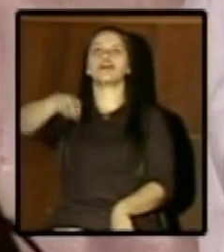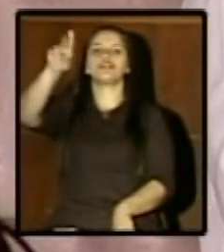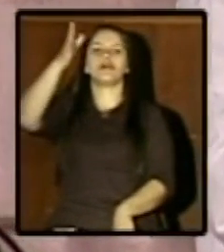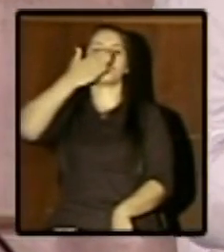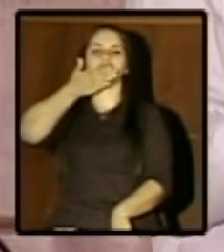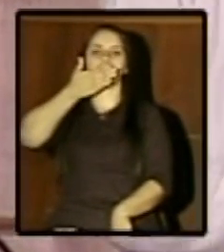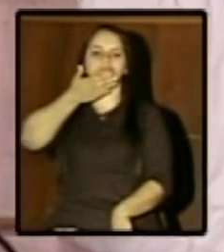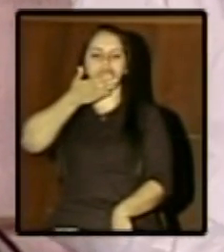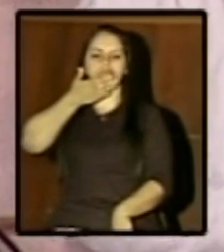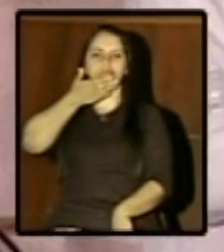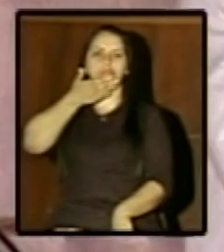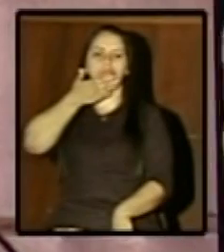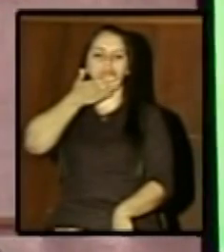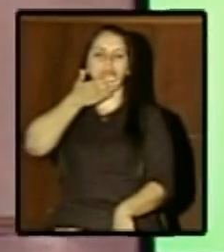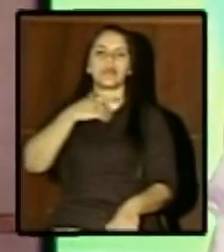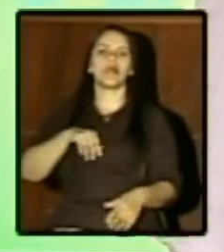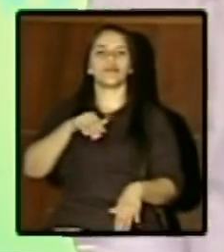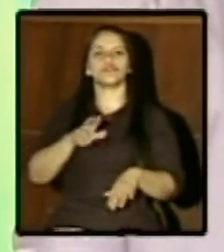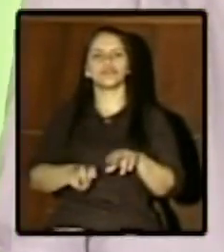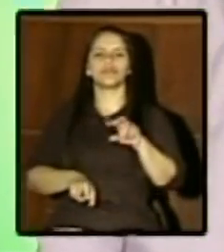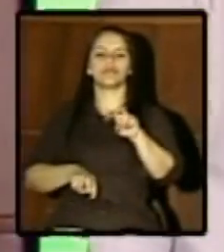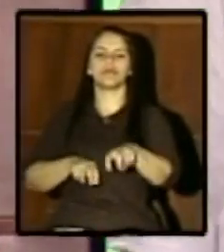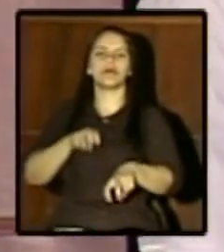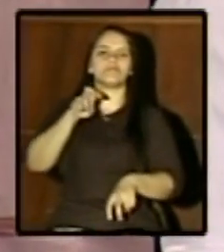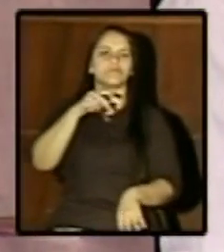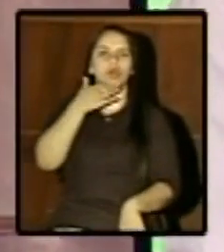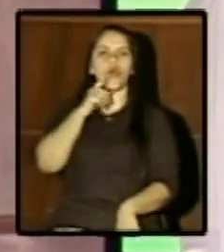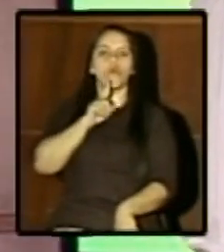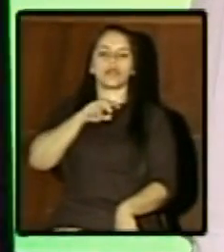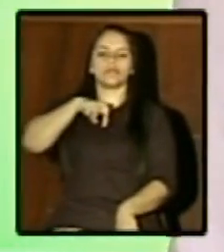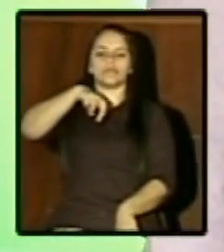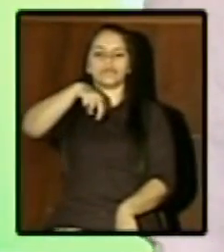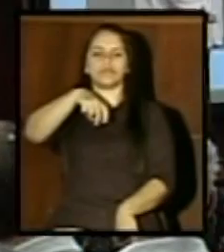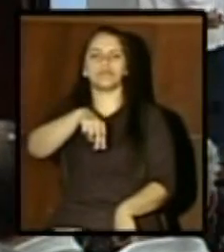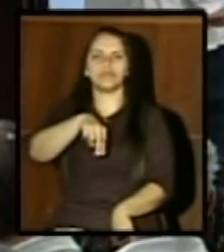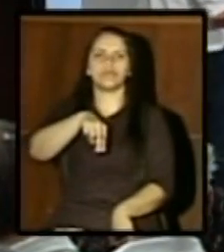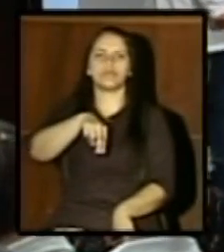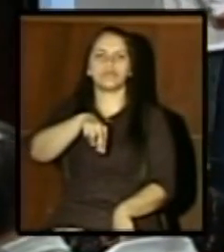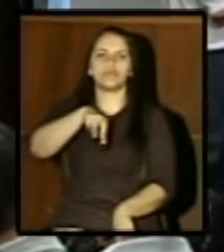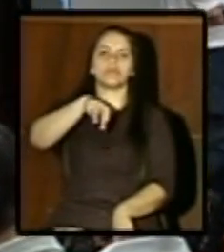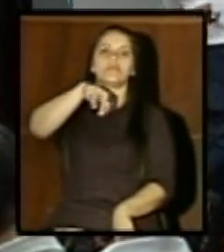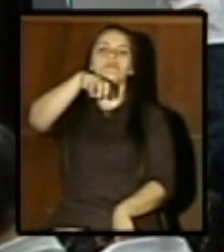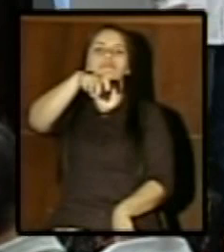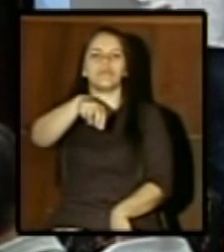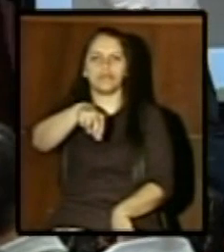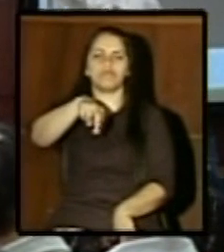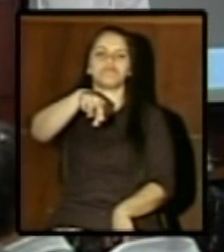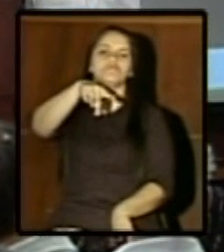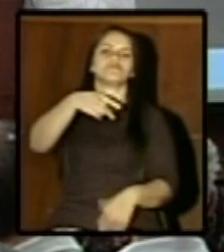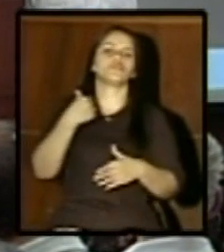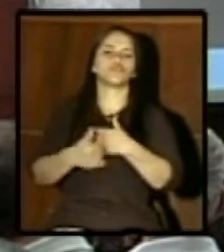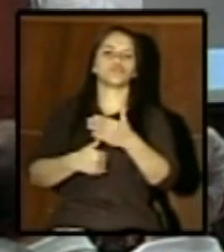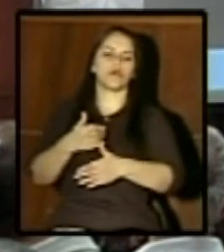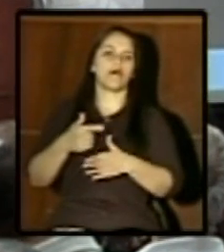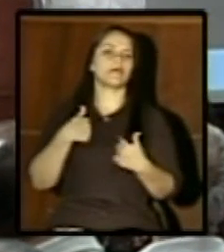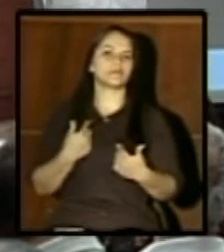la mnemotecnia es que suben los buenos, bajan los malos. Sube la rodilla buena, una por una, no de seguido, sino una por una. Doy